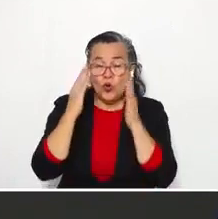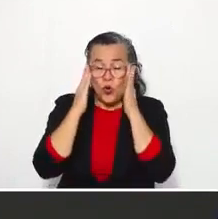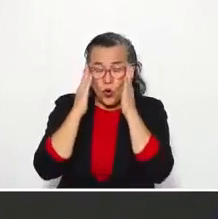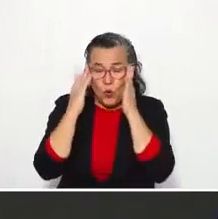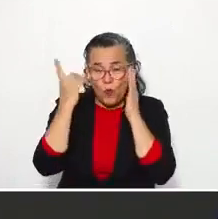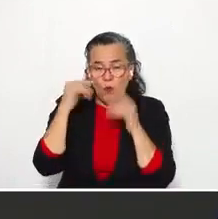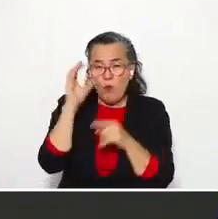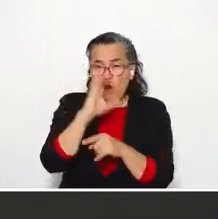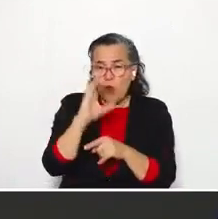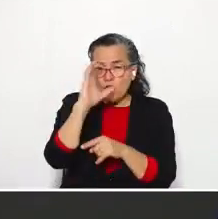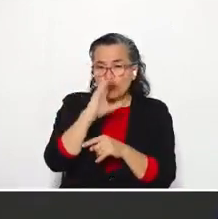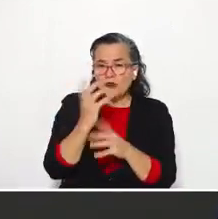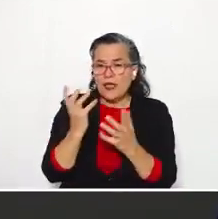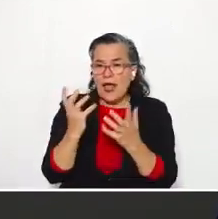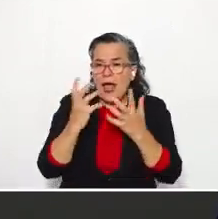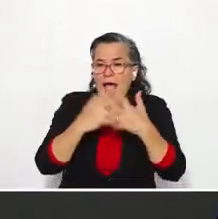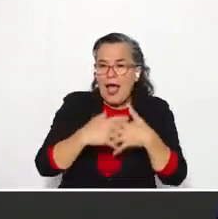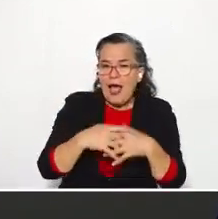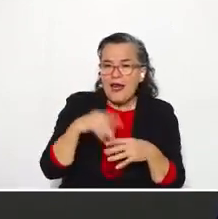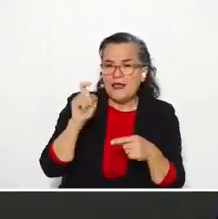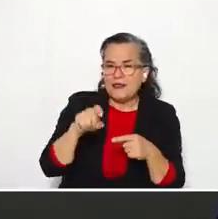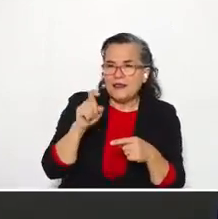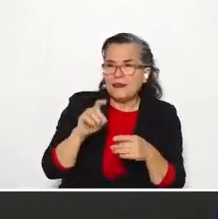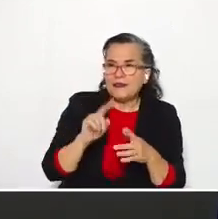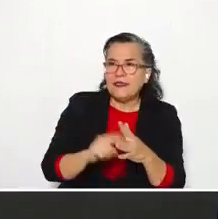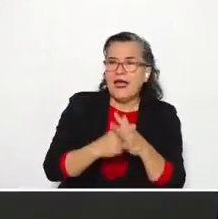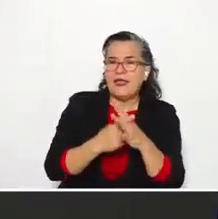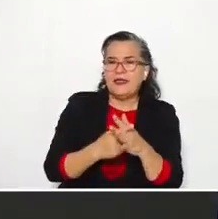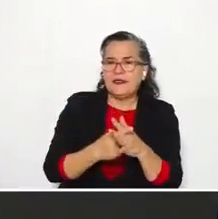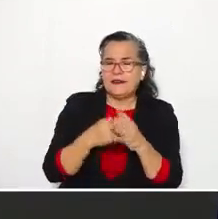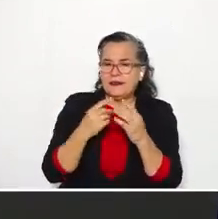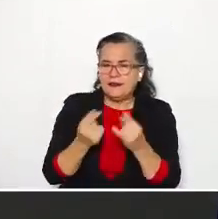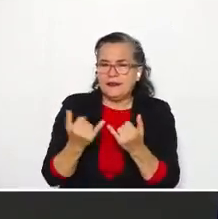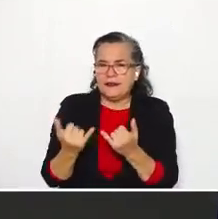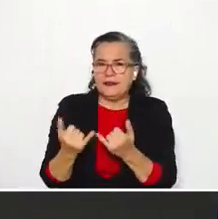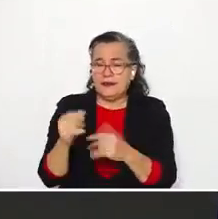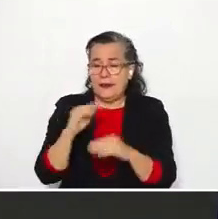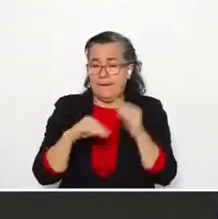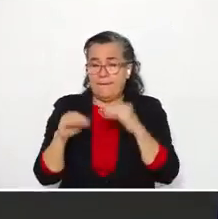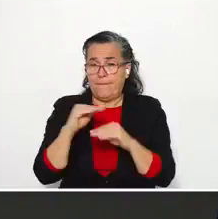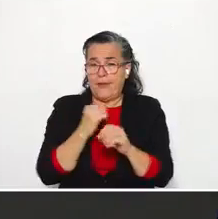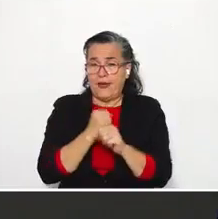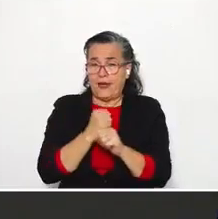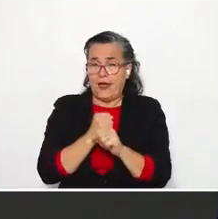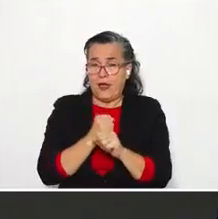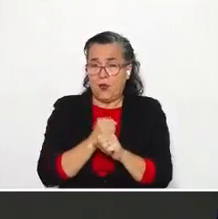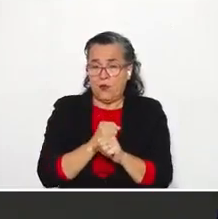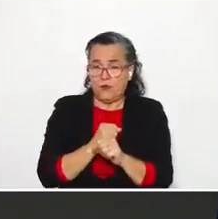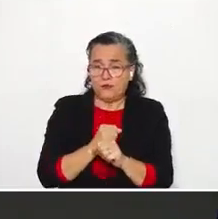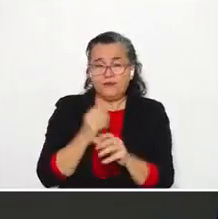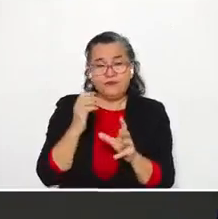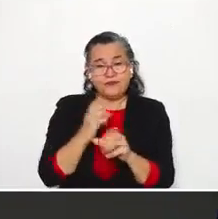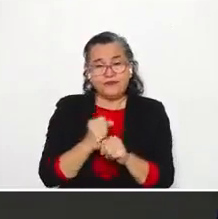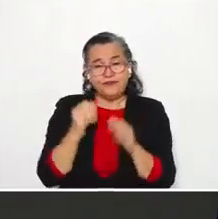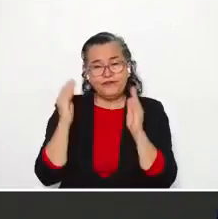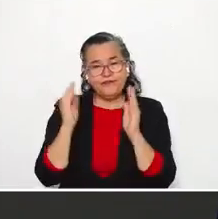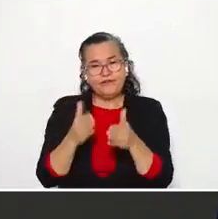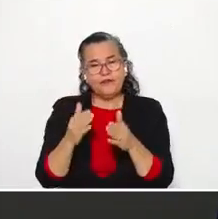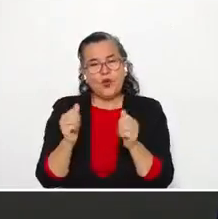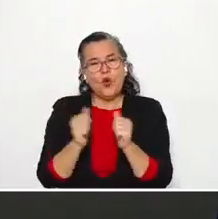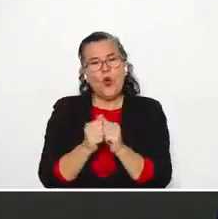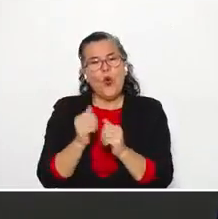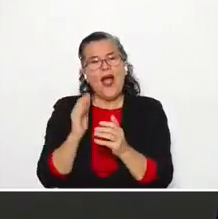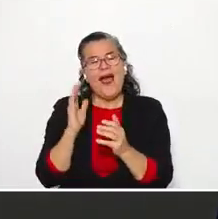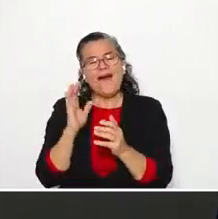una búsqueda de adaptación a las necesidades inmediatas del mercado de trabajo, en que se ha centrado un